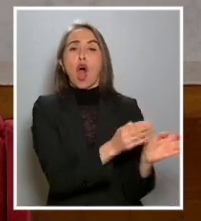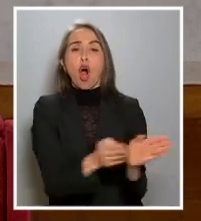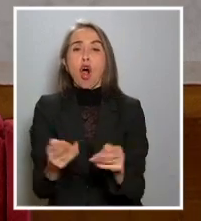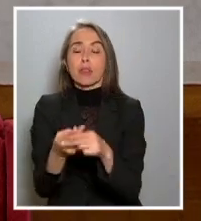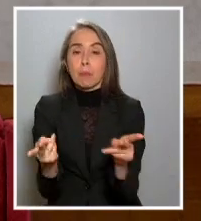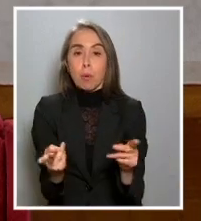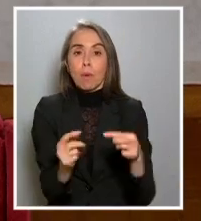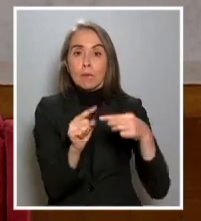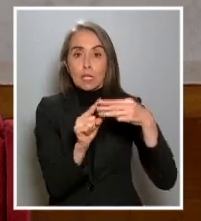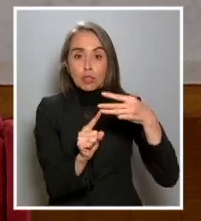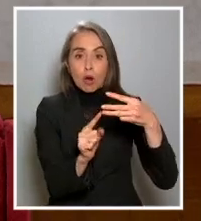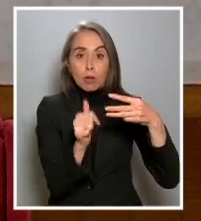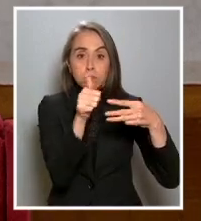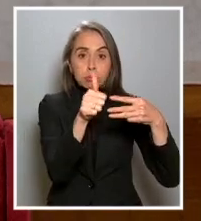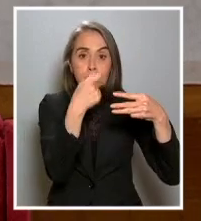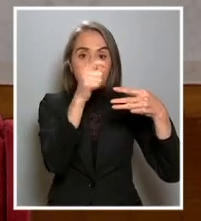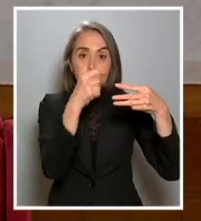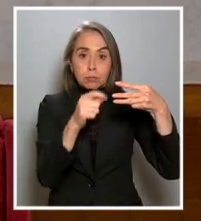vendrían cifras mejores.